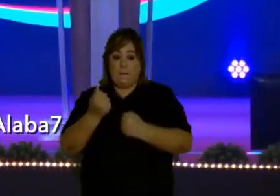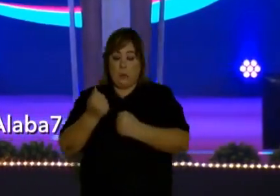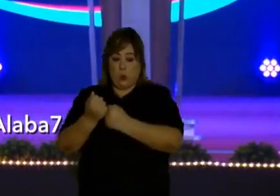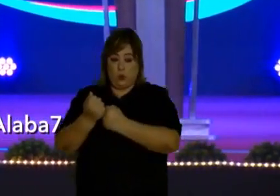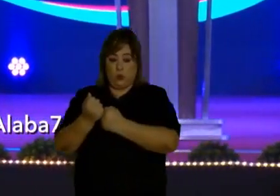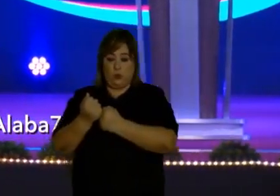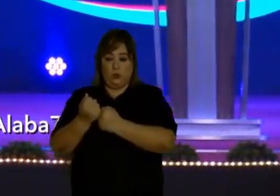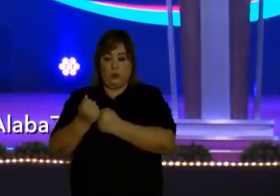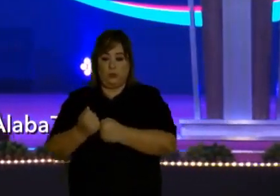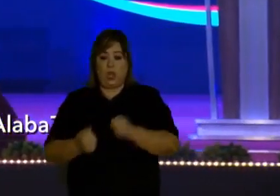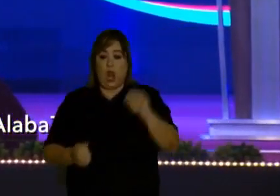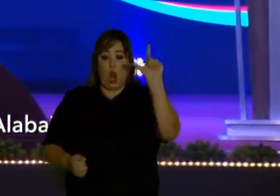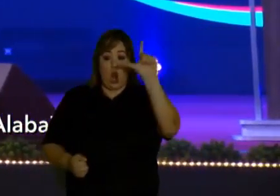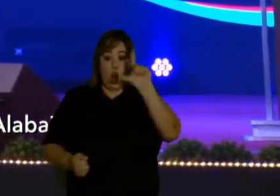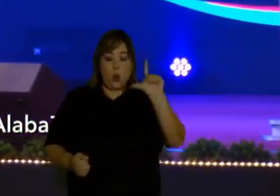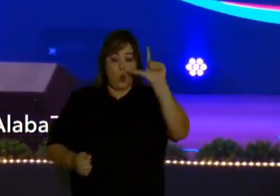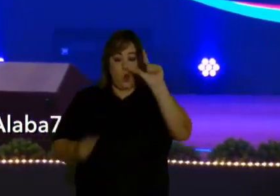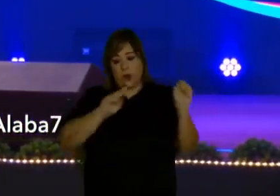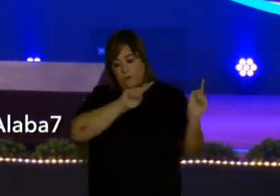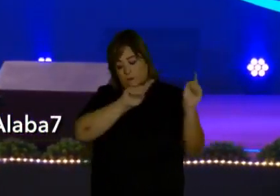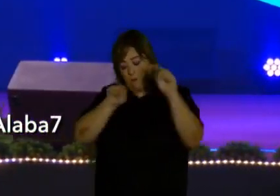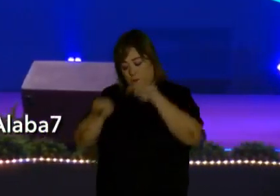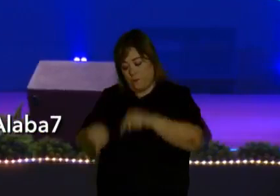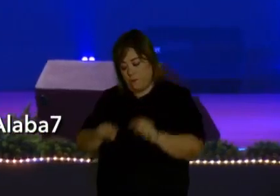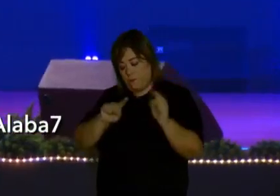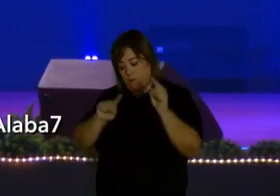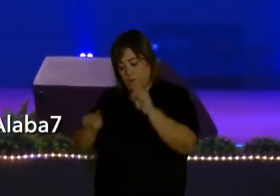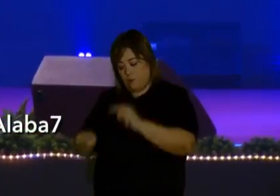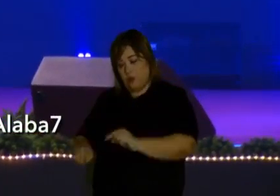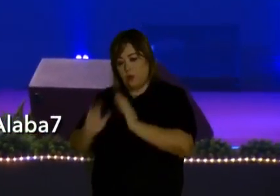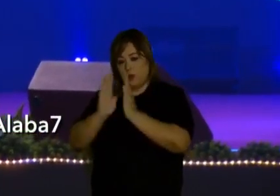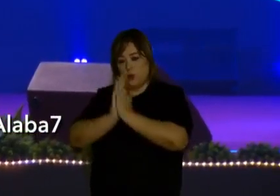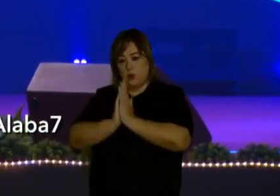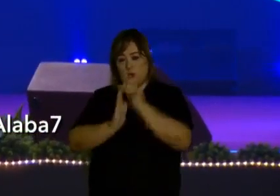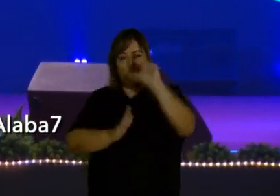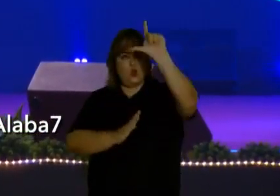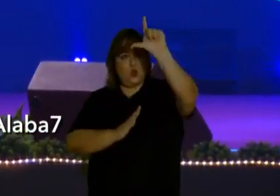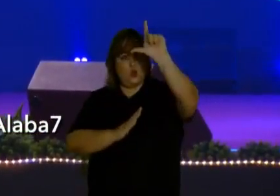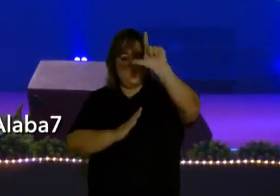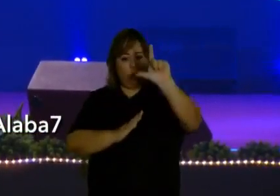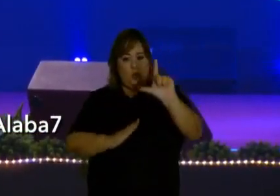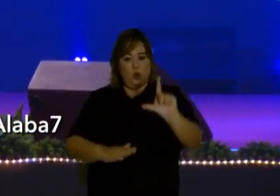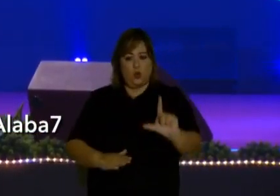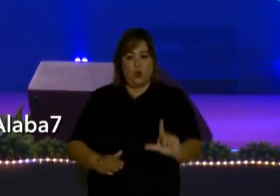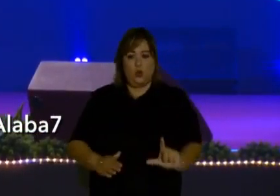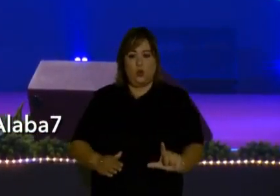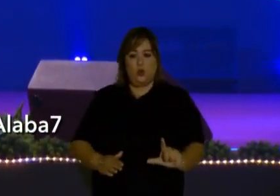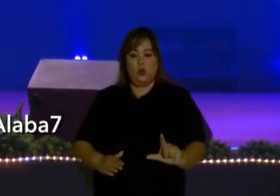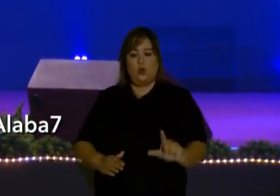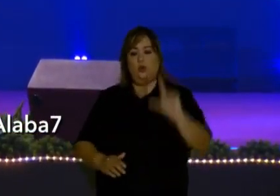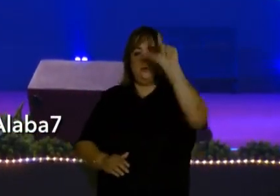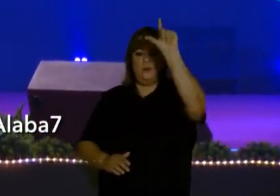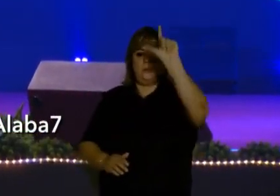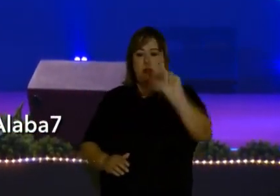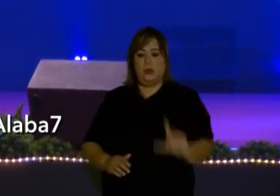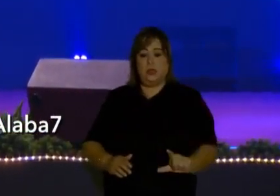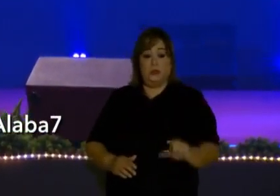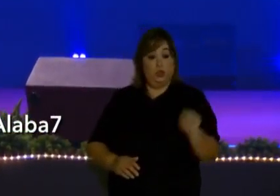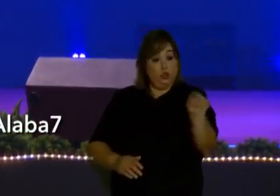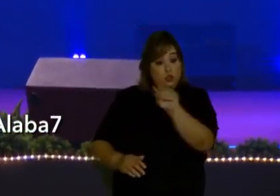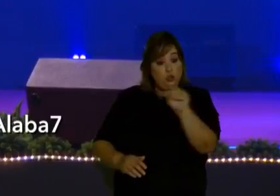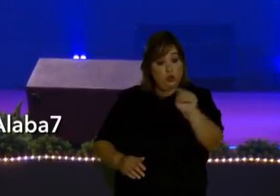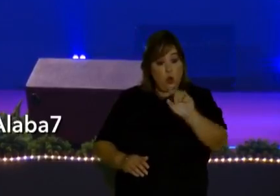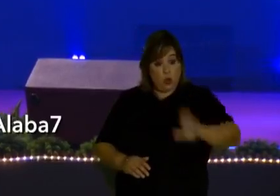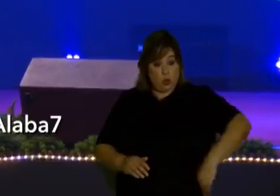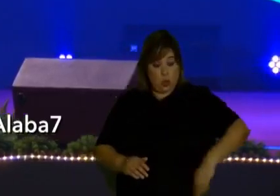viniendo los lunes a orar. Y yo oro al Señor para que los lunes nos convirtamos en un... Mire, los que no han venido, yo les